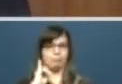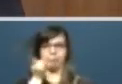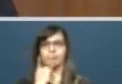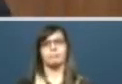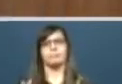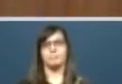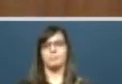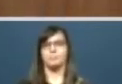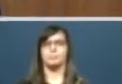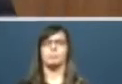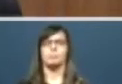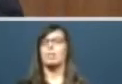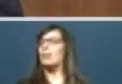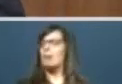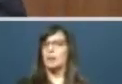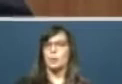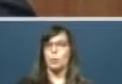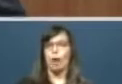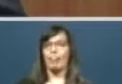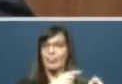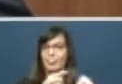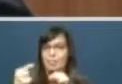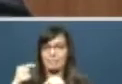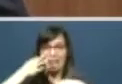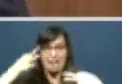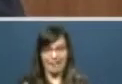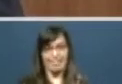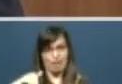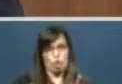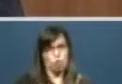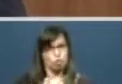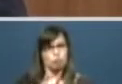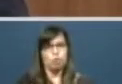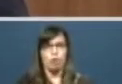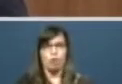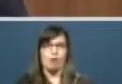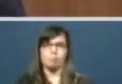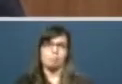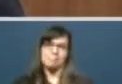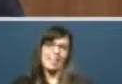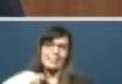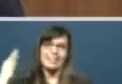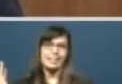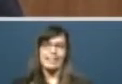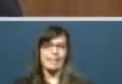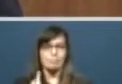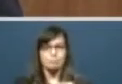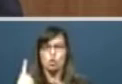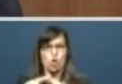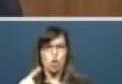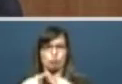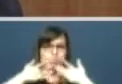en todo caso un debate sobre la realidad cómo quiere ser este no puede prescindir de hechos objetivos